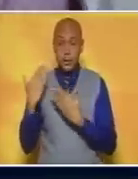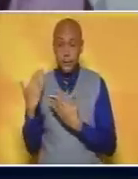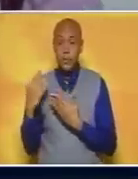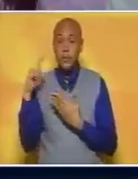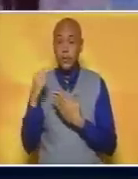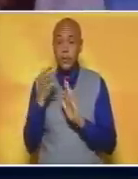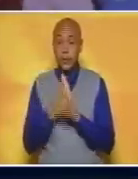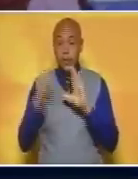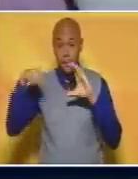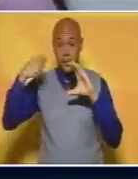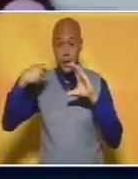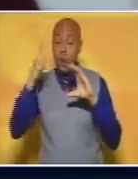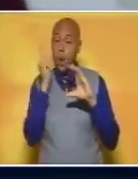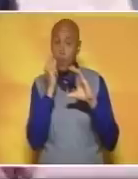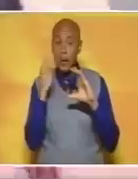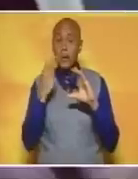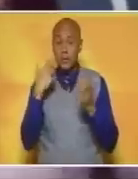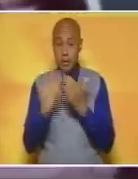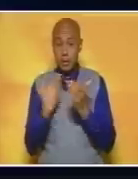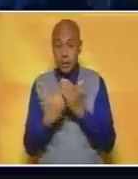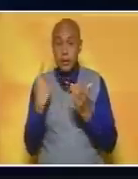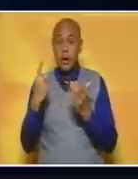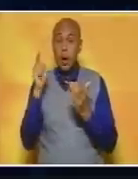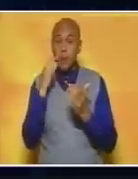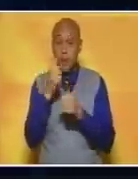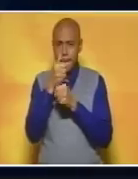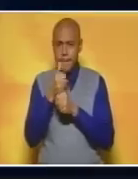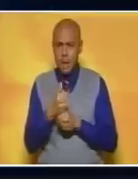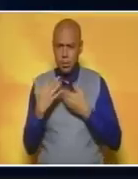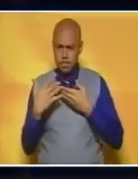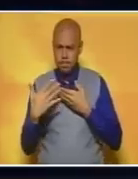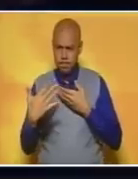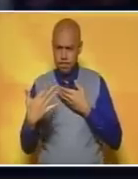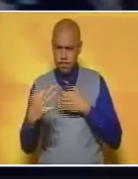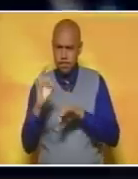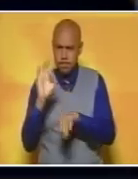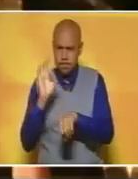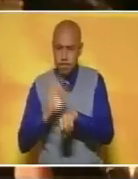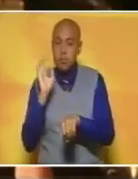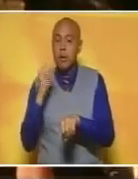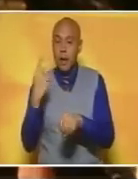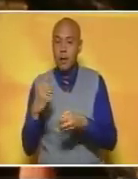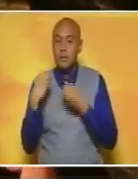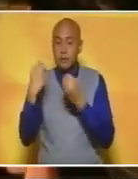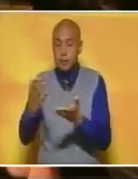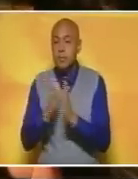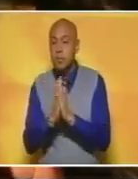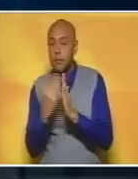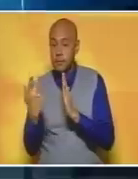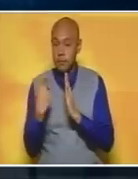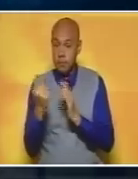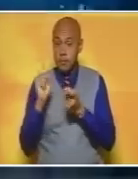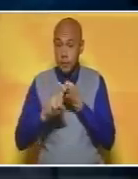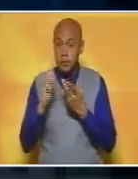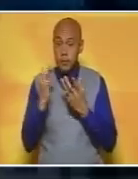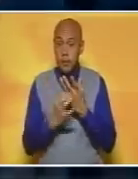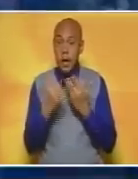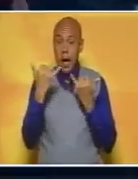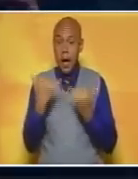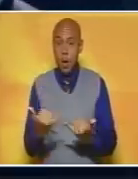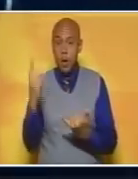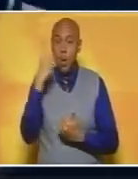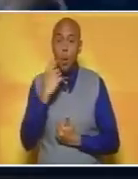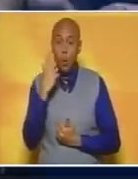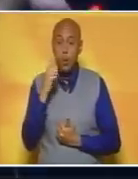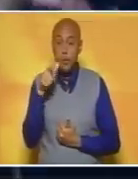a través de un video, asegurando que estaba esperando el momento ideal para proponerlo y que es difícil el cambio de ser un niño que